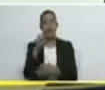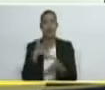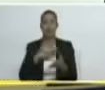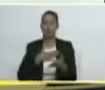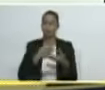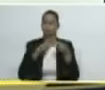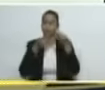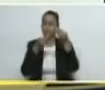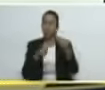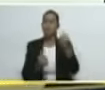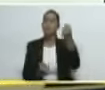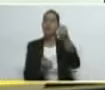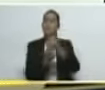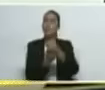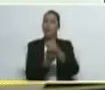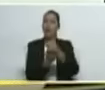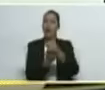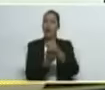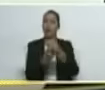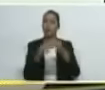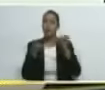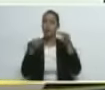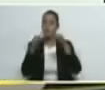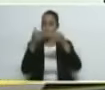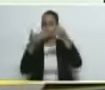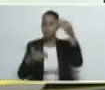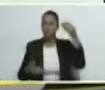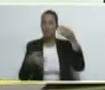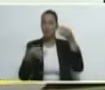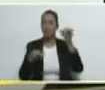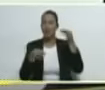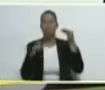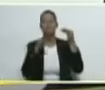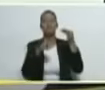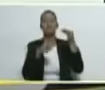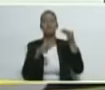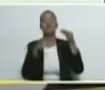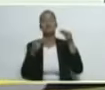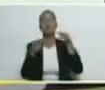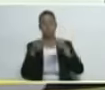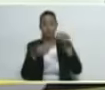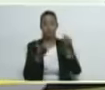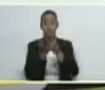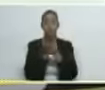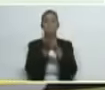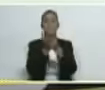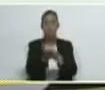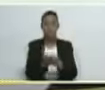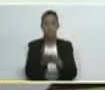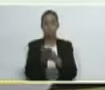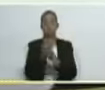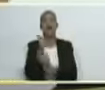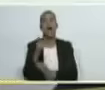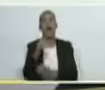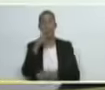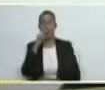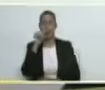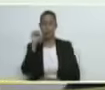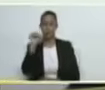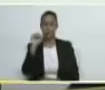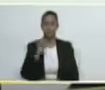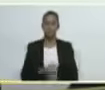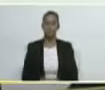de apoyar con su tarjeta a Nicolás Maduro Moros. El Partido Socialista Unido de Venezuela sabe el